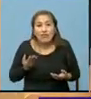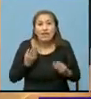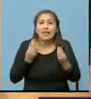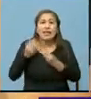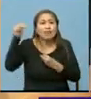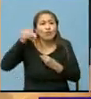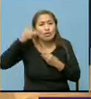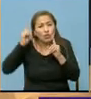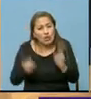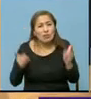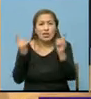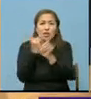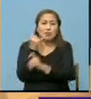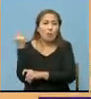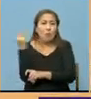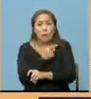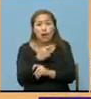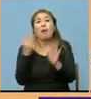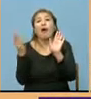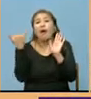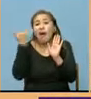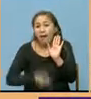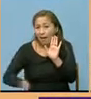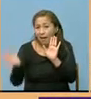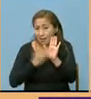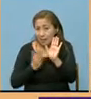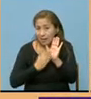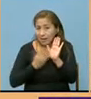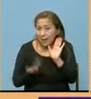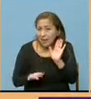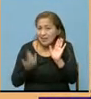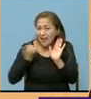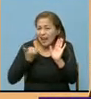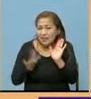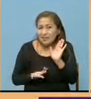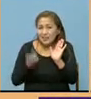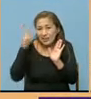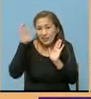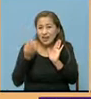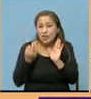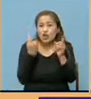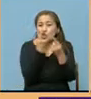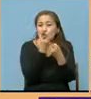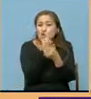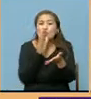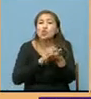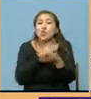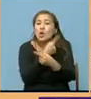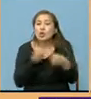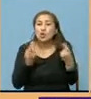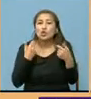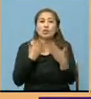de monterrico también está informado por el tribunal por el tribunal de cuentas es decir que son cuestiones que